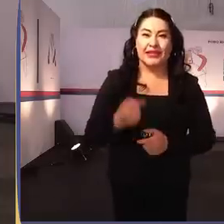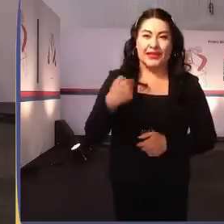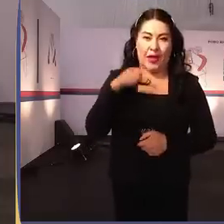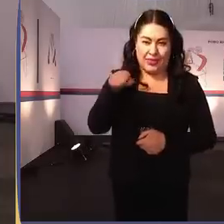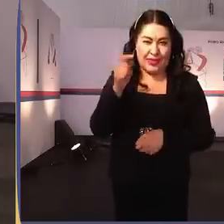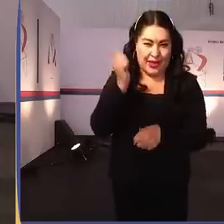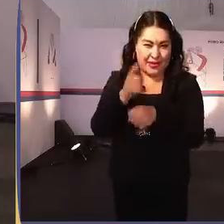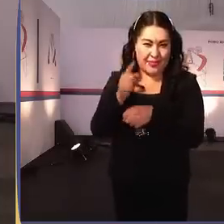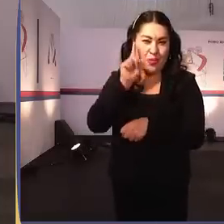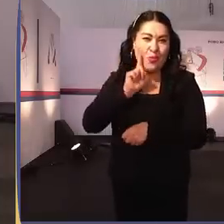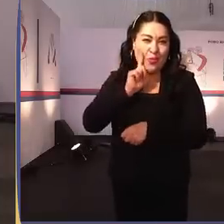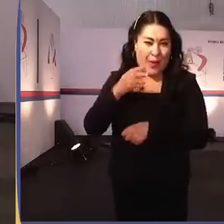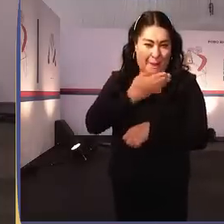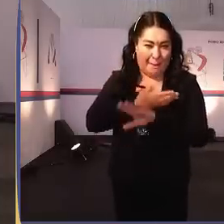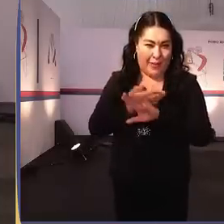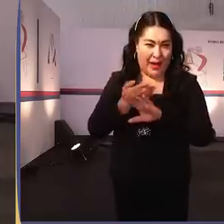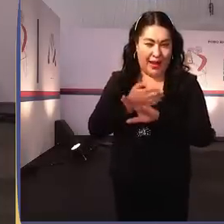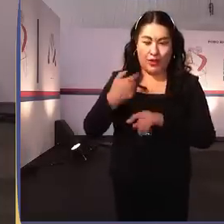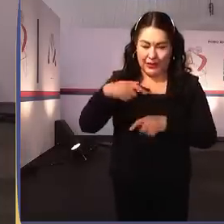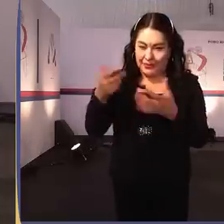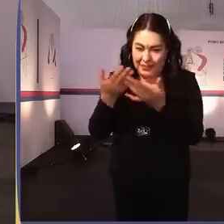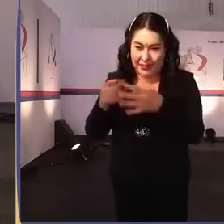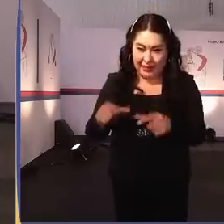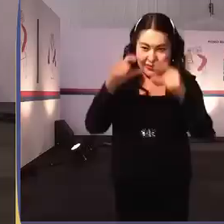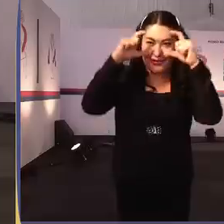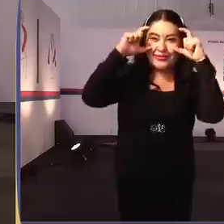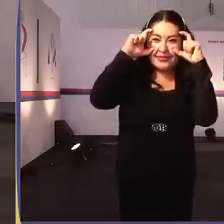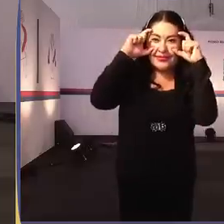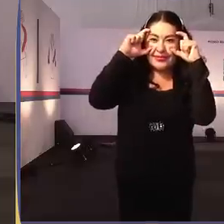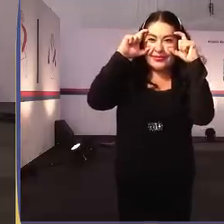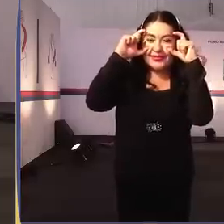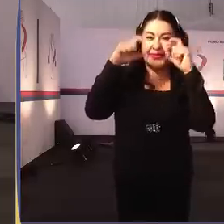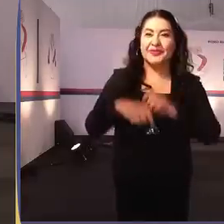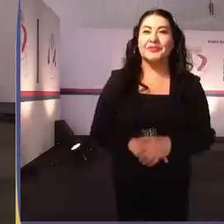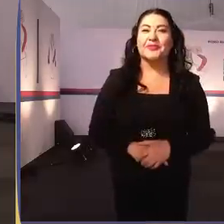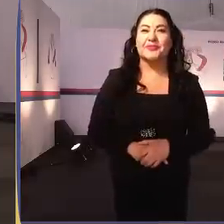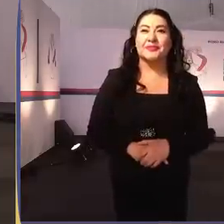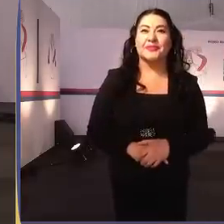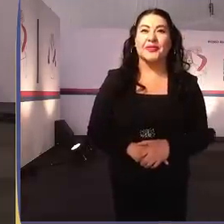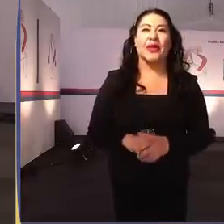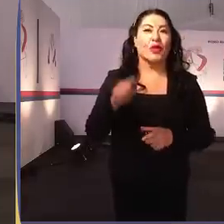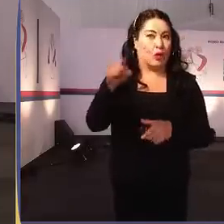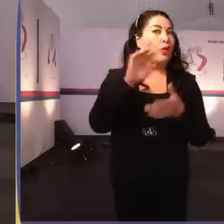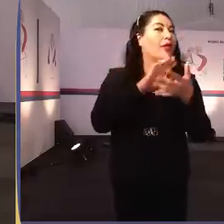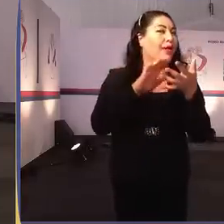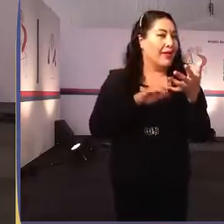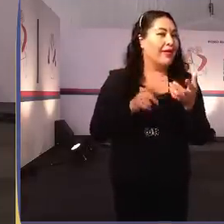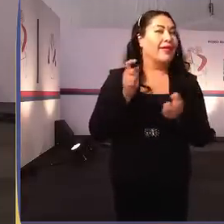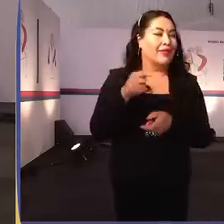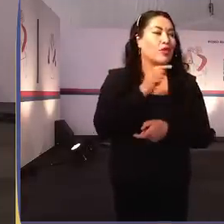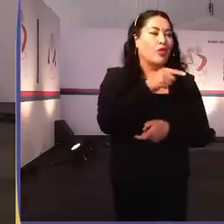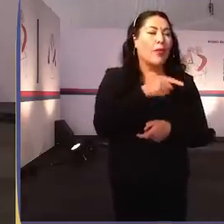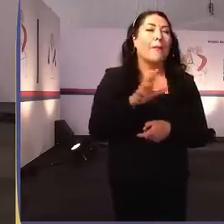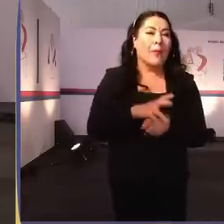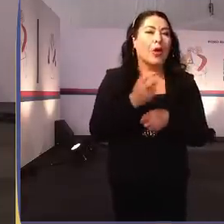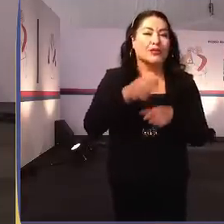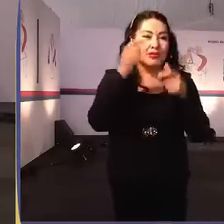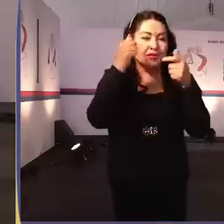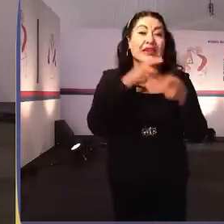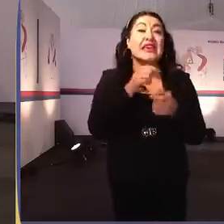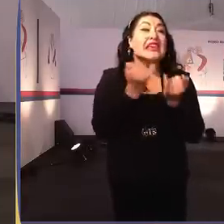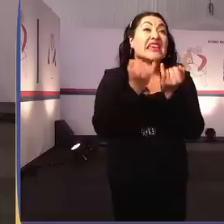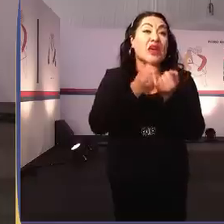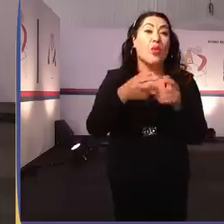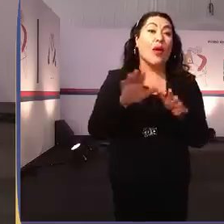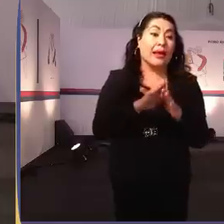de blanco. Deja que me ponga mis lentes porque… Ay, no crean que… Sí, por andar leyendo te pasa eso. Y tú además porque lees manuscritos del